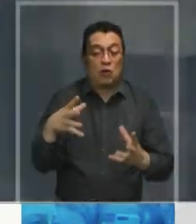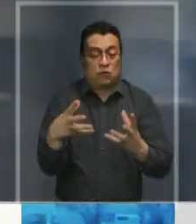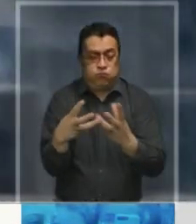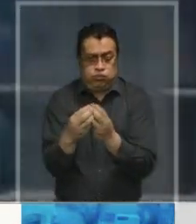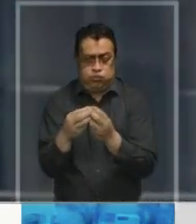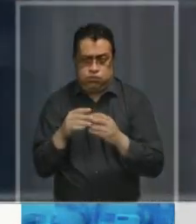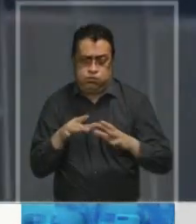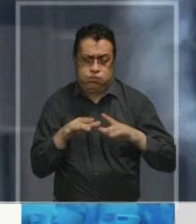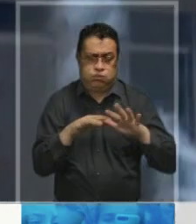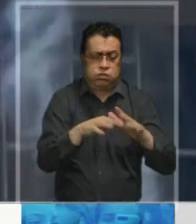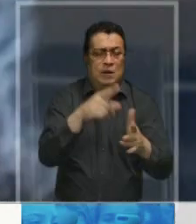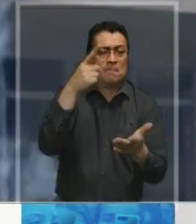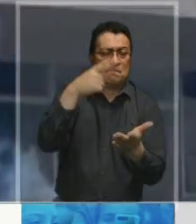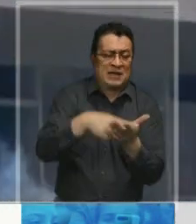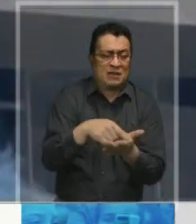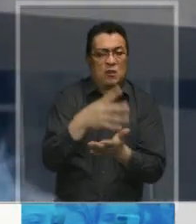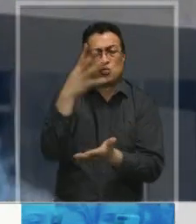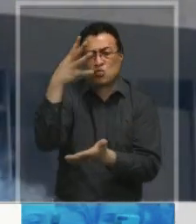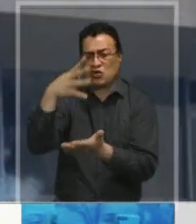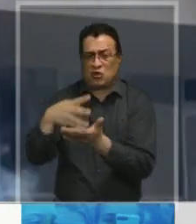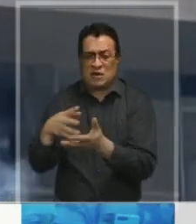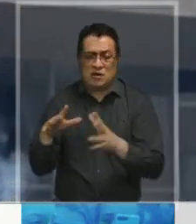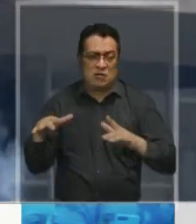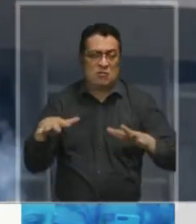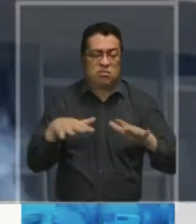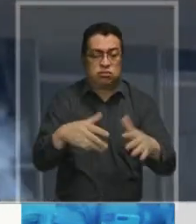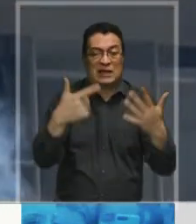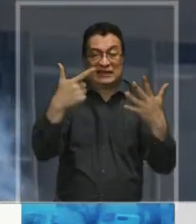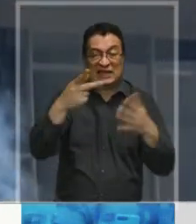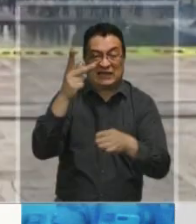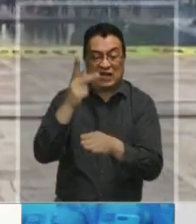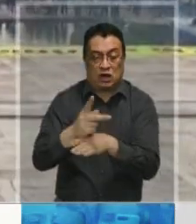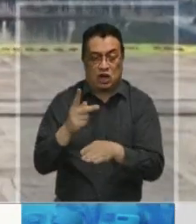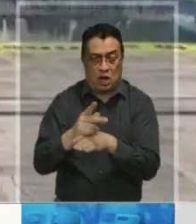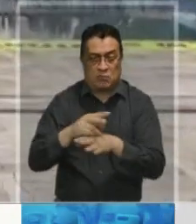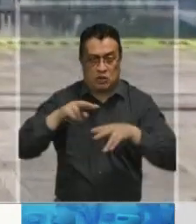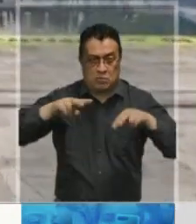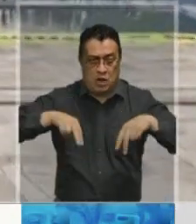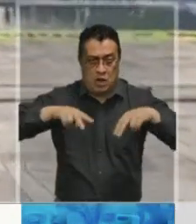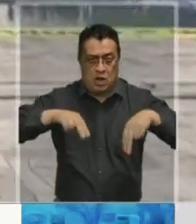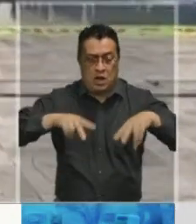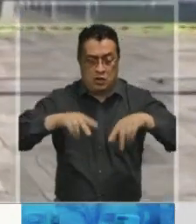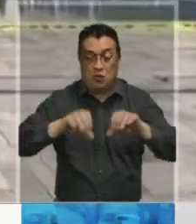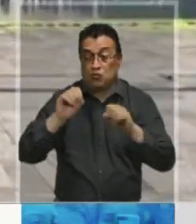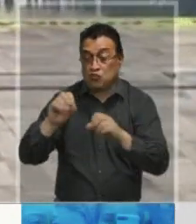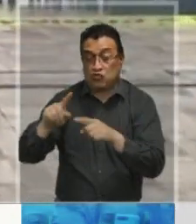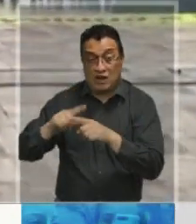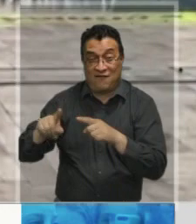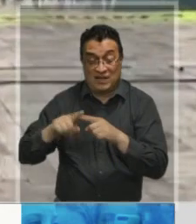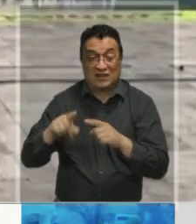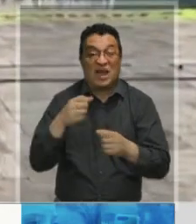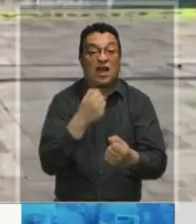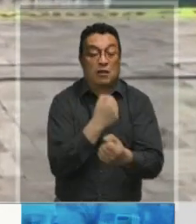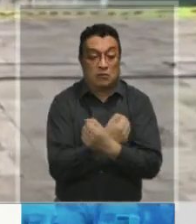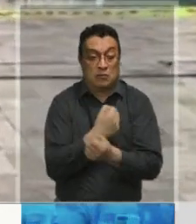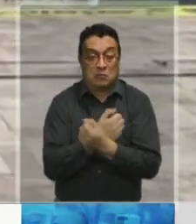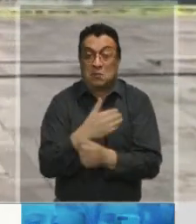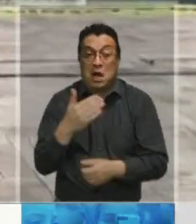entre 1,000 a 4,000 de ellos, avanzaron 7 kilómetros. En varias ocasiones la policía fue